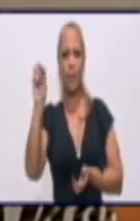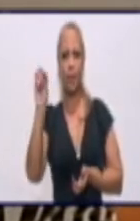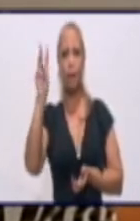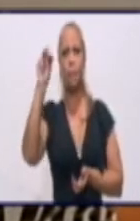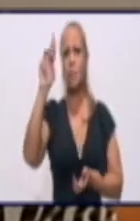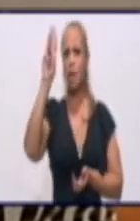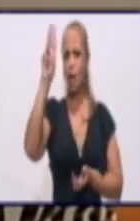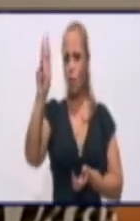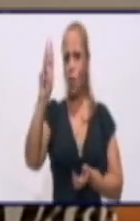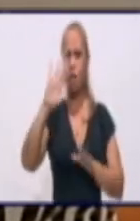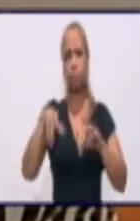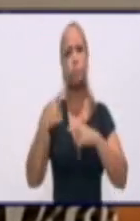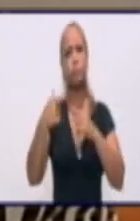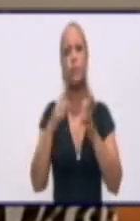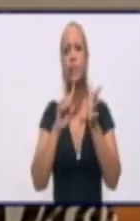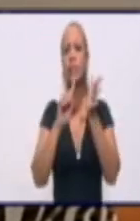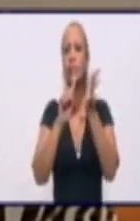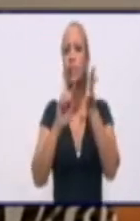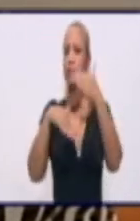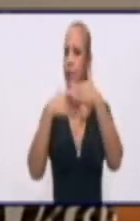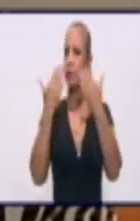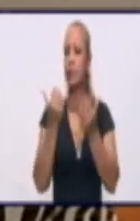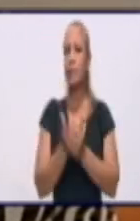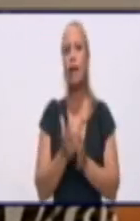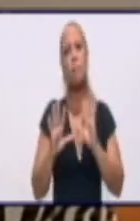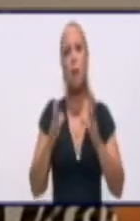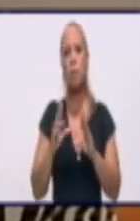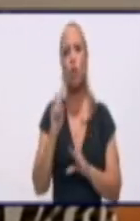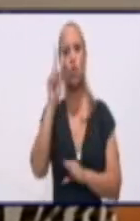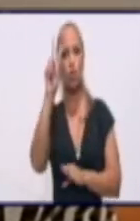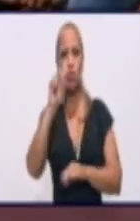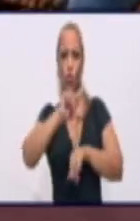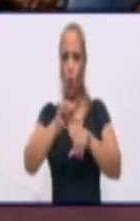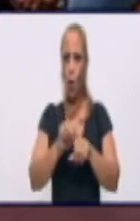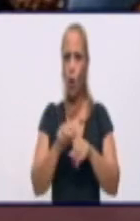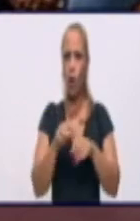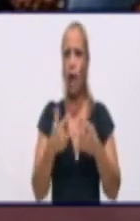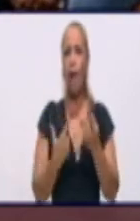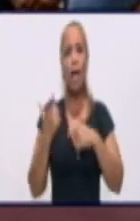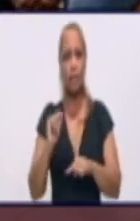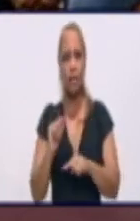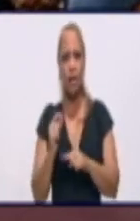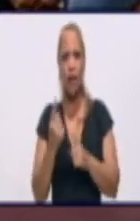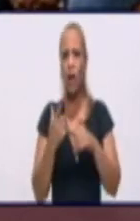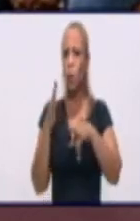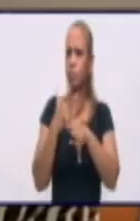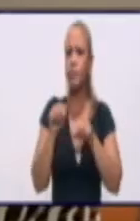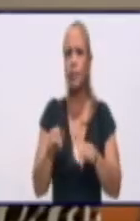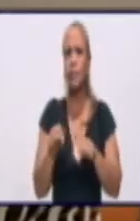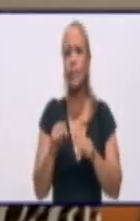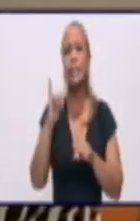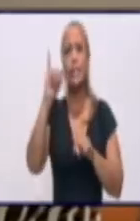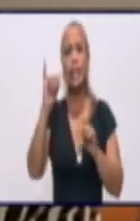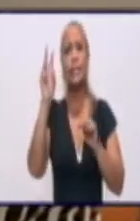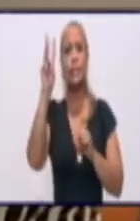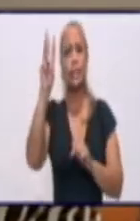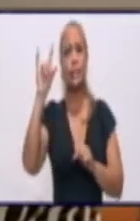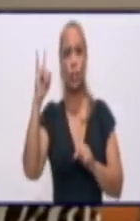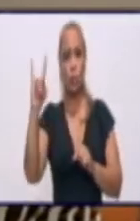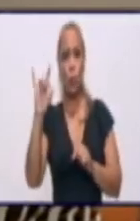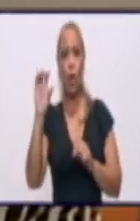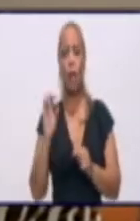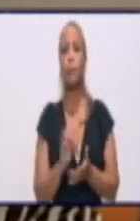comportamos el horario del día. Casi 2 horas de promedio los circuitos. Ahora, ayer surgió algo atípico. A las 6:39 de la tarde cerramos toda la carga,